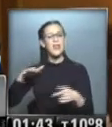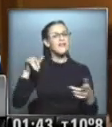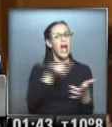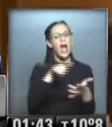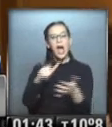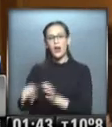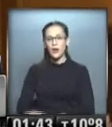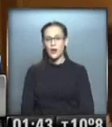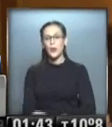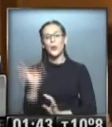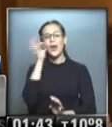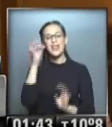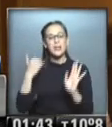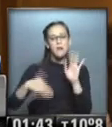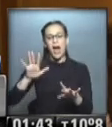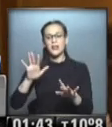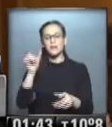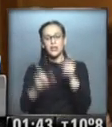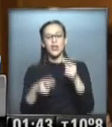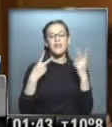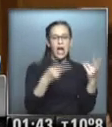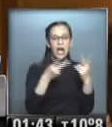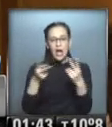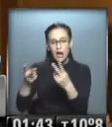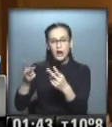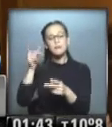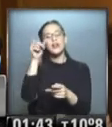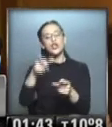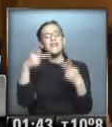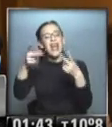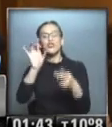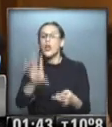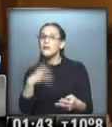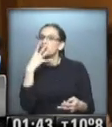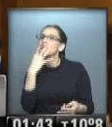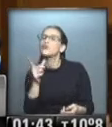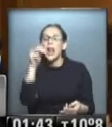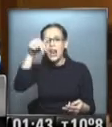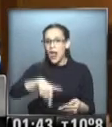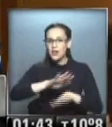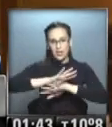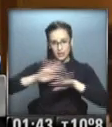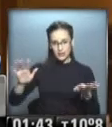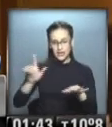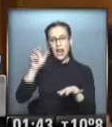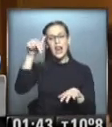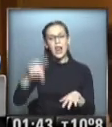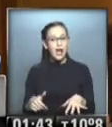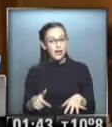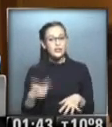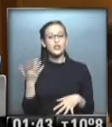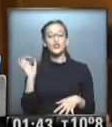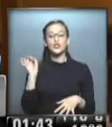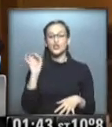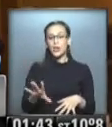rentables, los pasajeros iban con LAN. Que LAN se ocupaba de sacar la crema del mercado y no se ocupaba